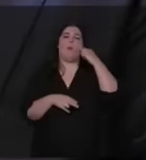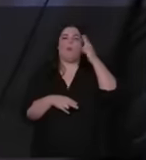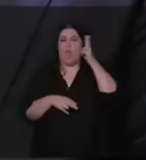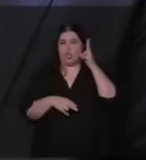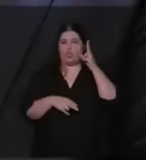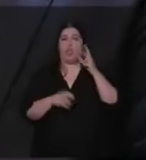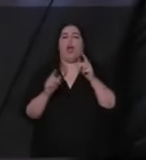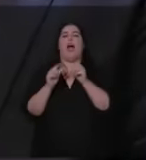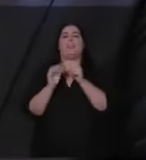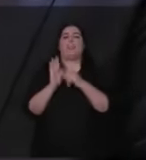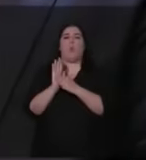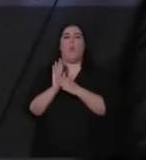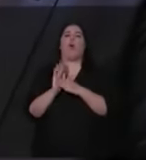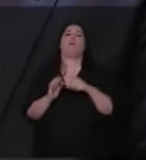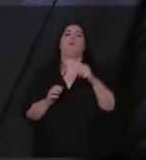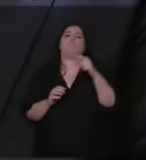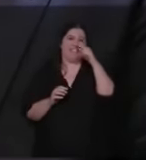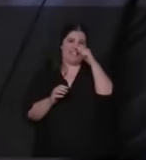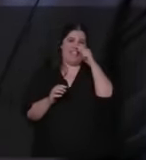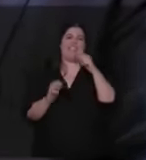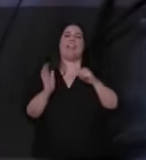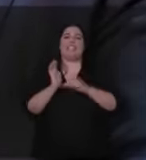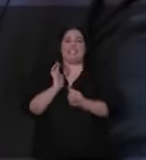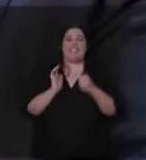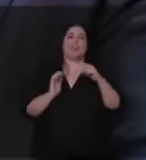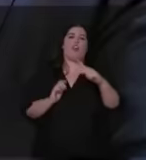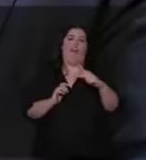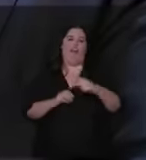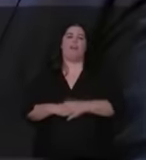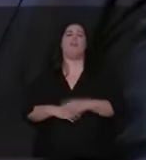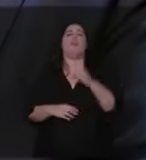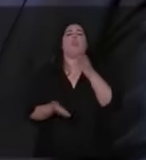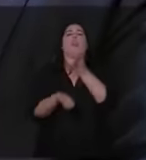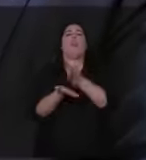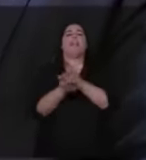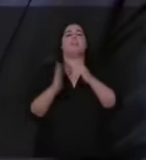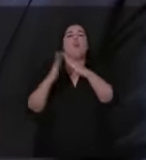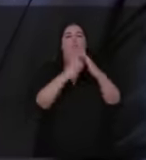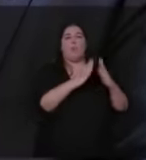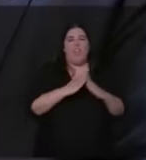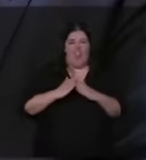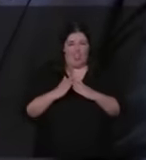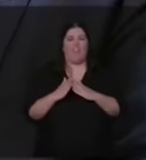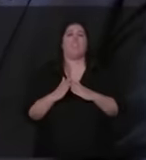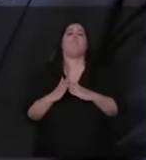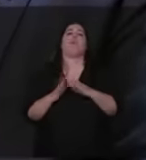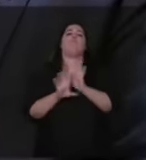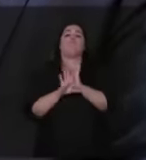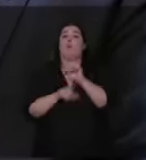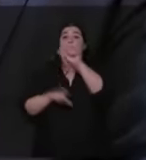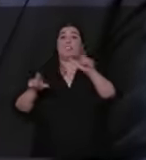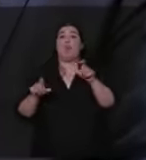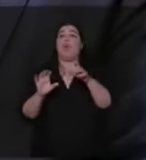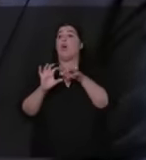7, inciso K, cuando se ataca de manera brutal sobre el derecho de propiedad a punto tal o que uno pierde la libertad o se